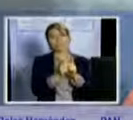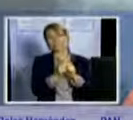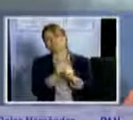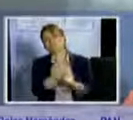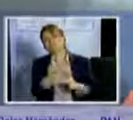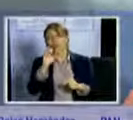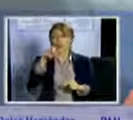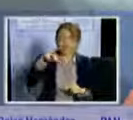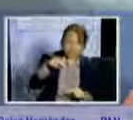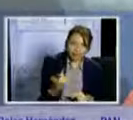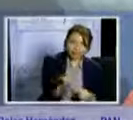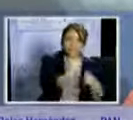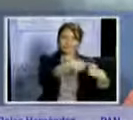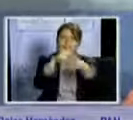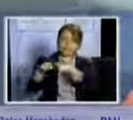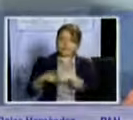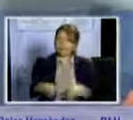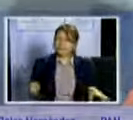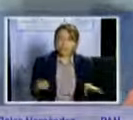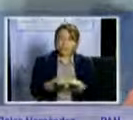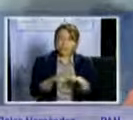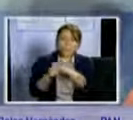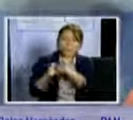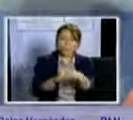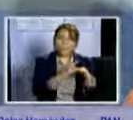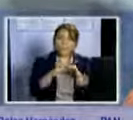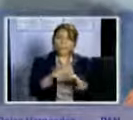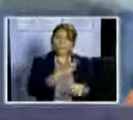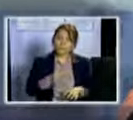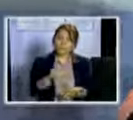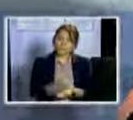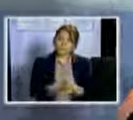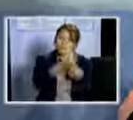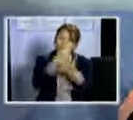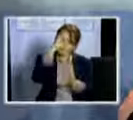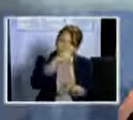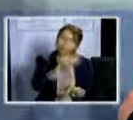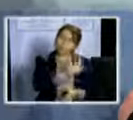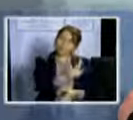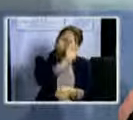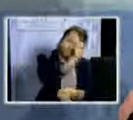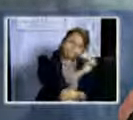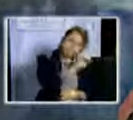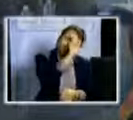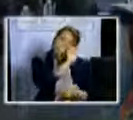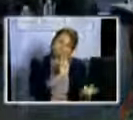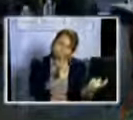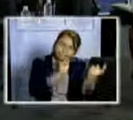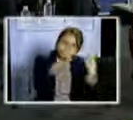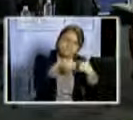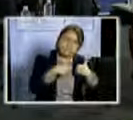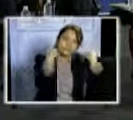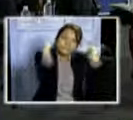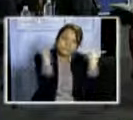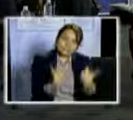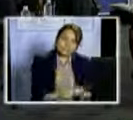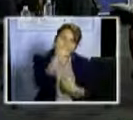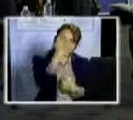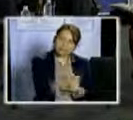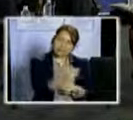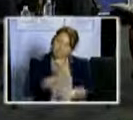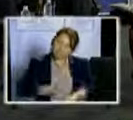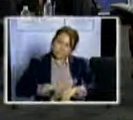generar conciencia, incrementar la generación de conciencia y a través de este incremento en la conciencia poder cambiar